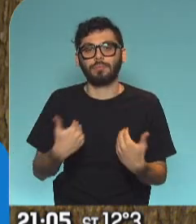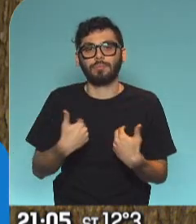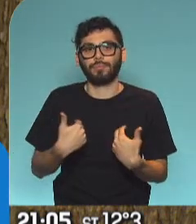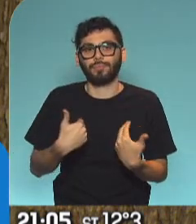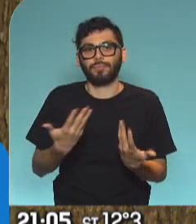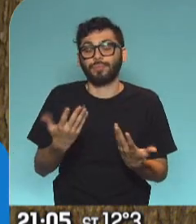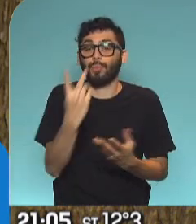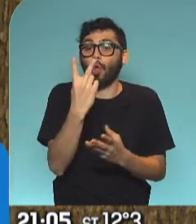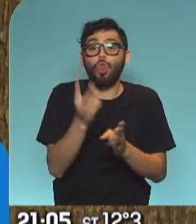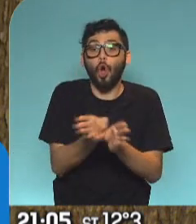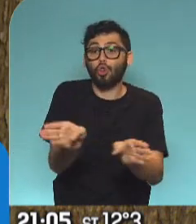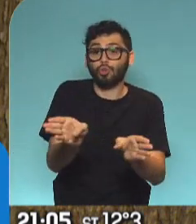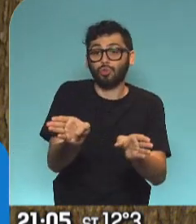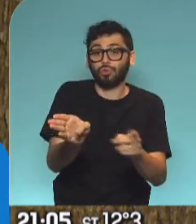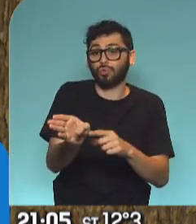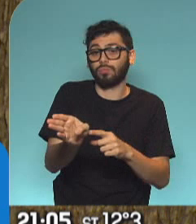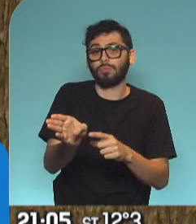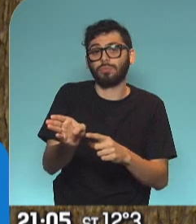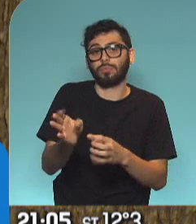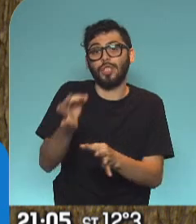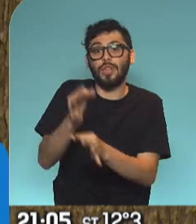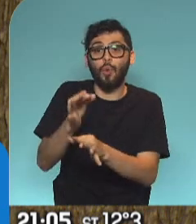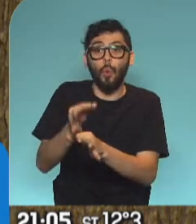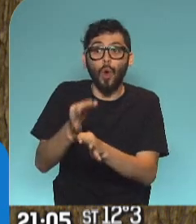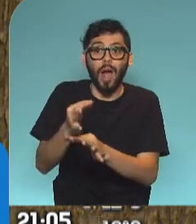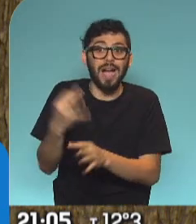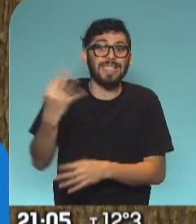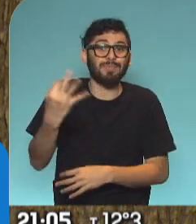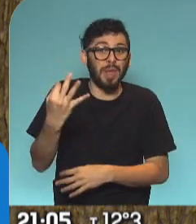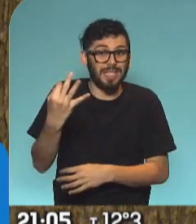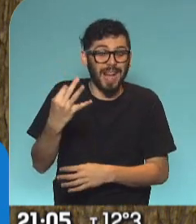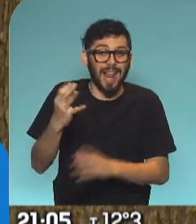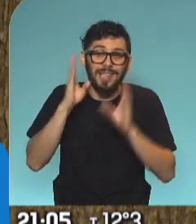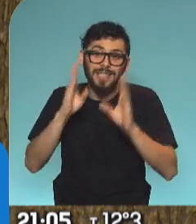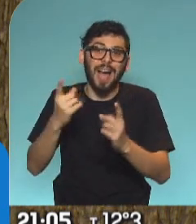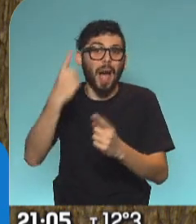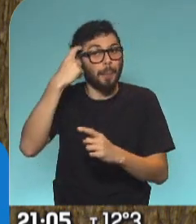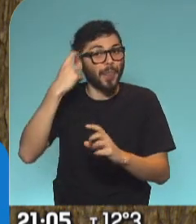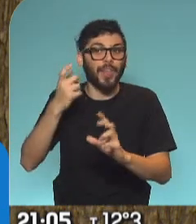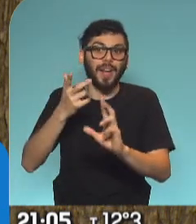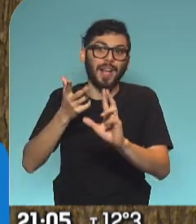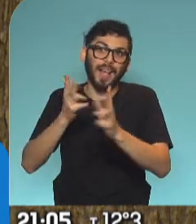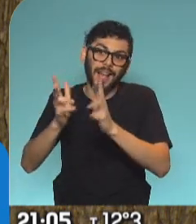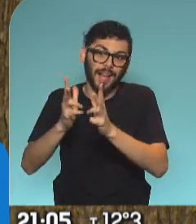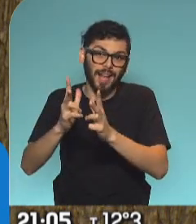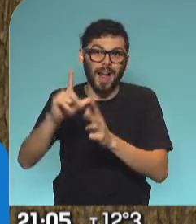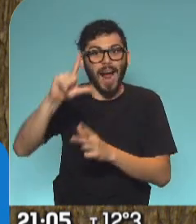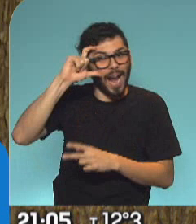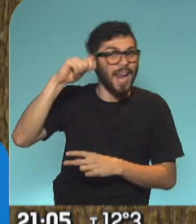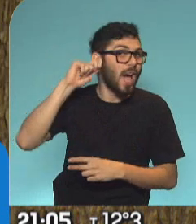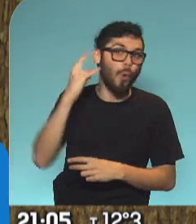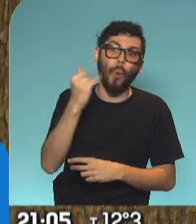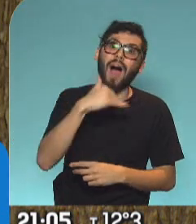eran dos caminos. O era un colegio especial para aprender lenguaje de señas o un colegio